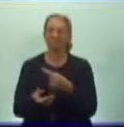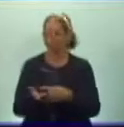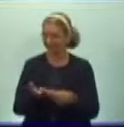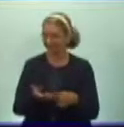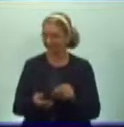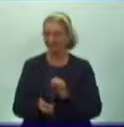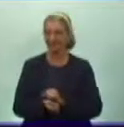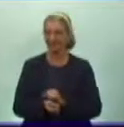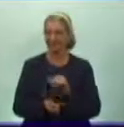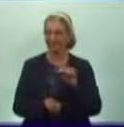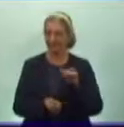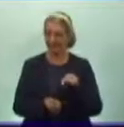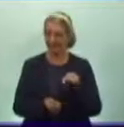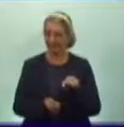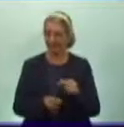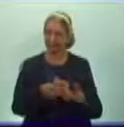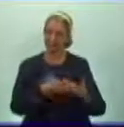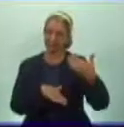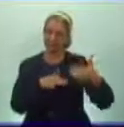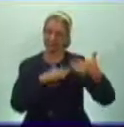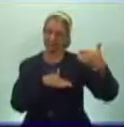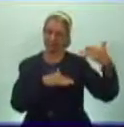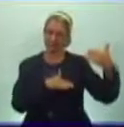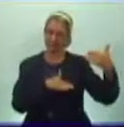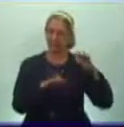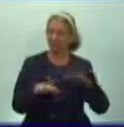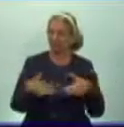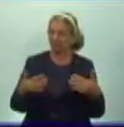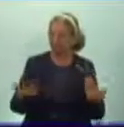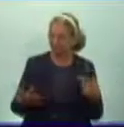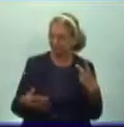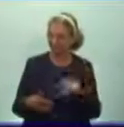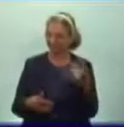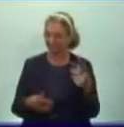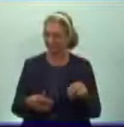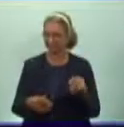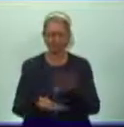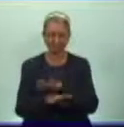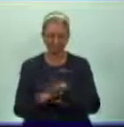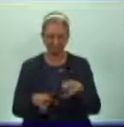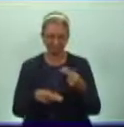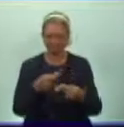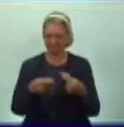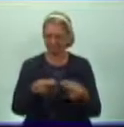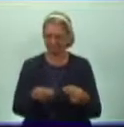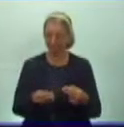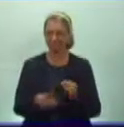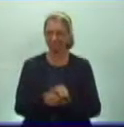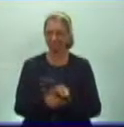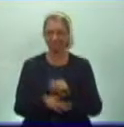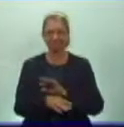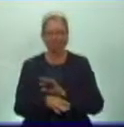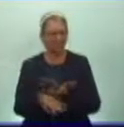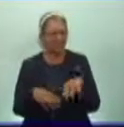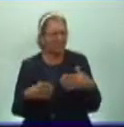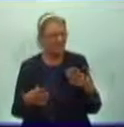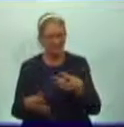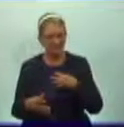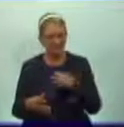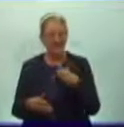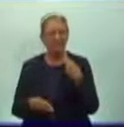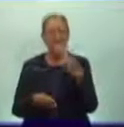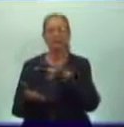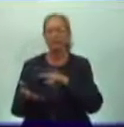semanal. En el encuentro anterior les dejé varias actividades que seguro ustedes pudieron realizar, donde tenían que leer,